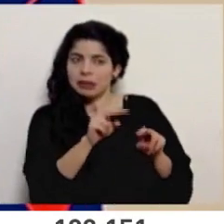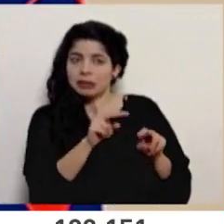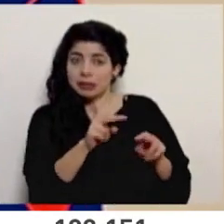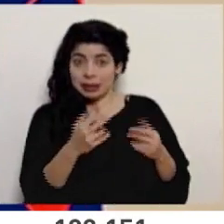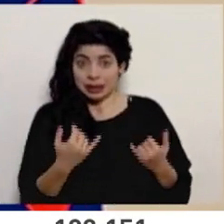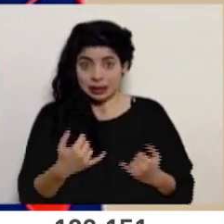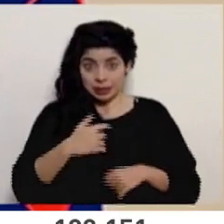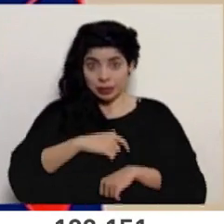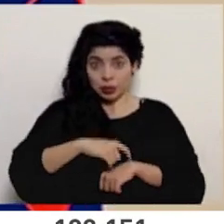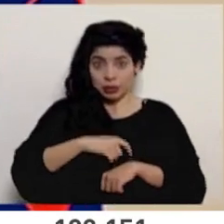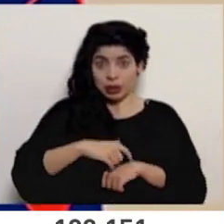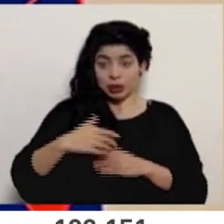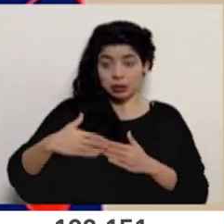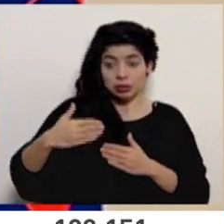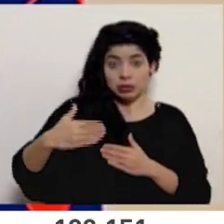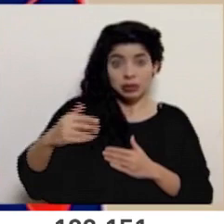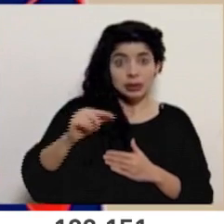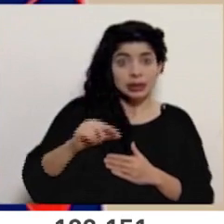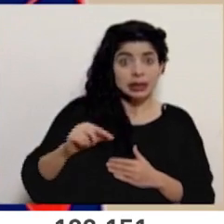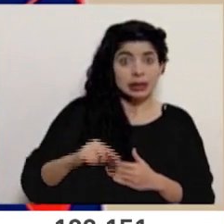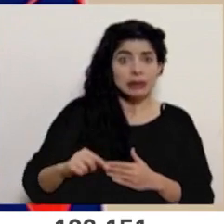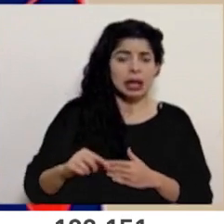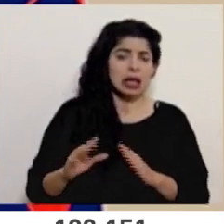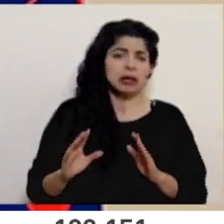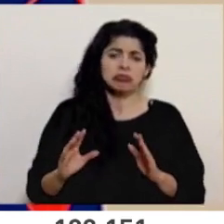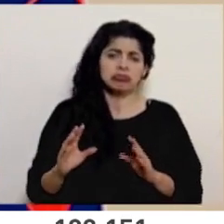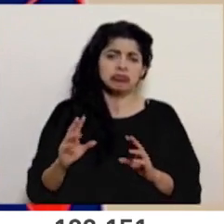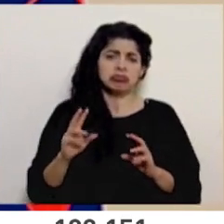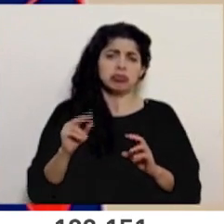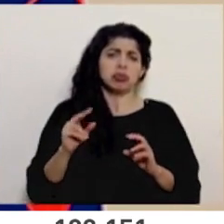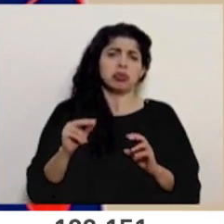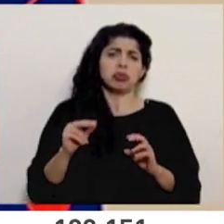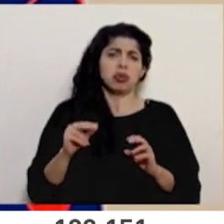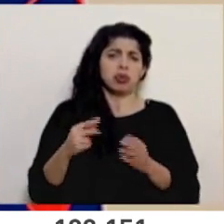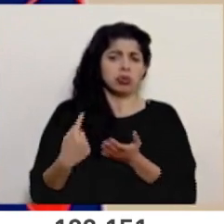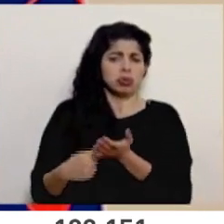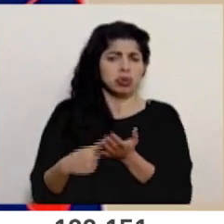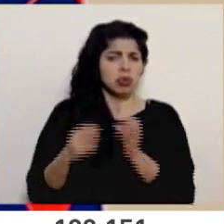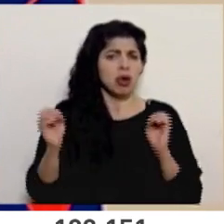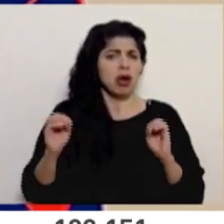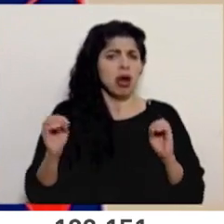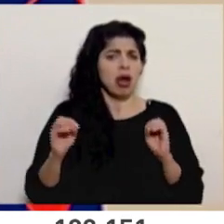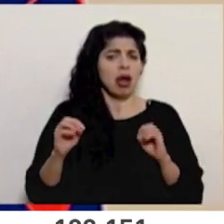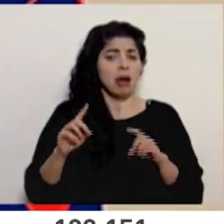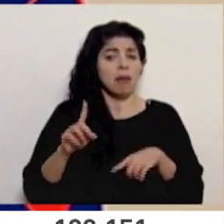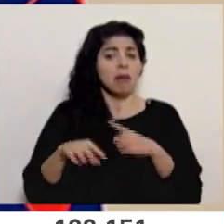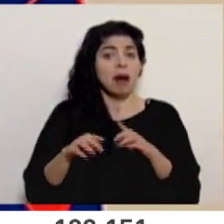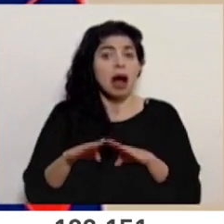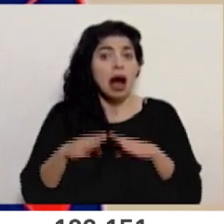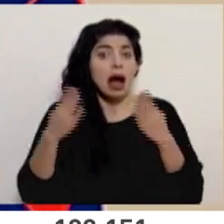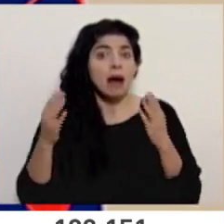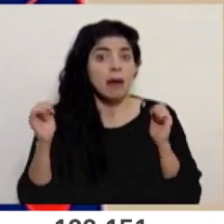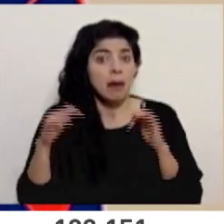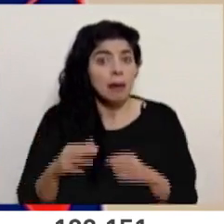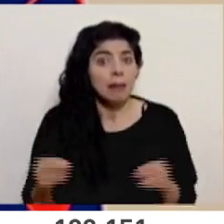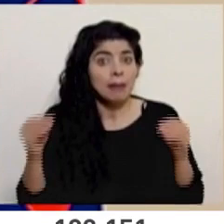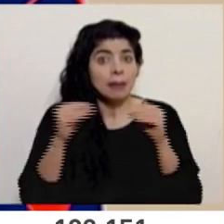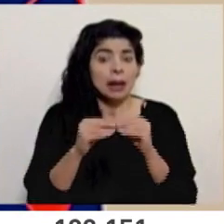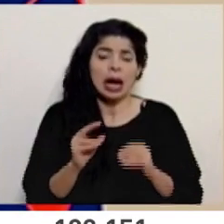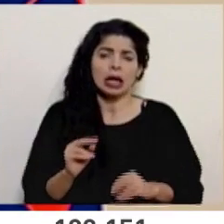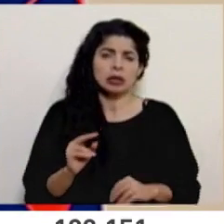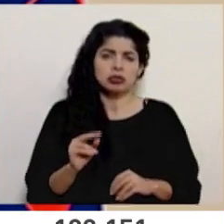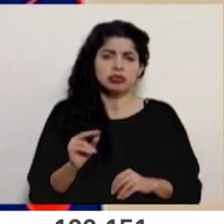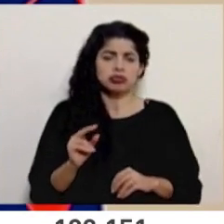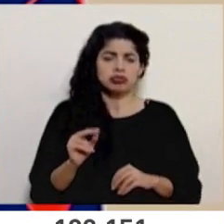menos para las próximas semanas, no se estaría considerando, no se ha discutido una liberación del aforo.